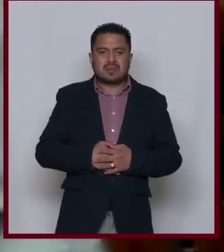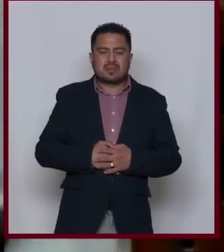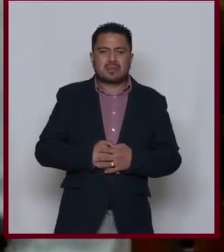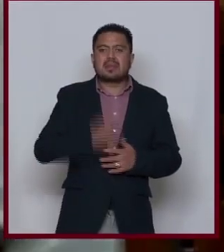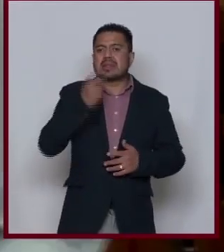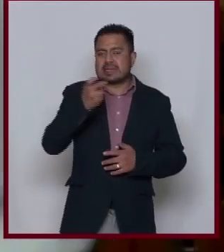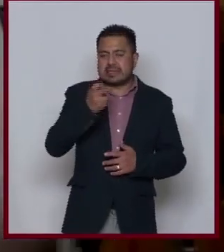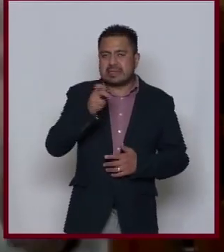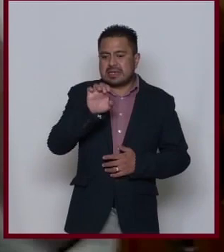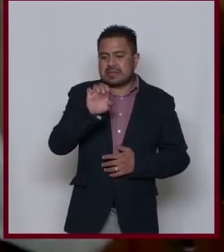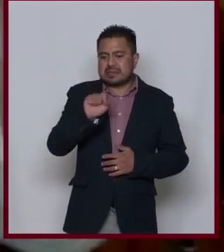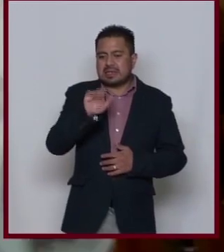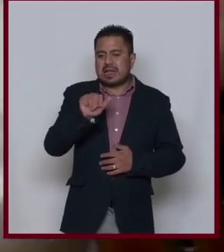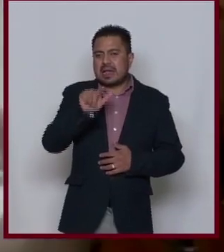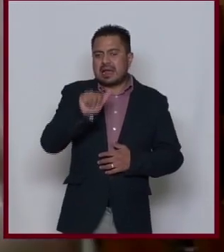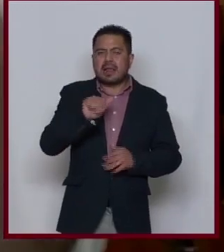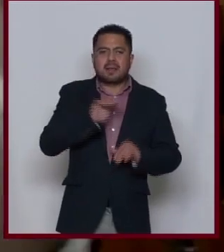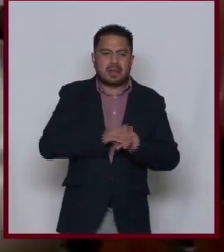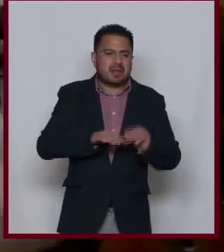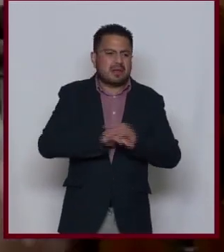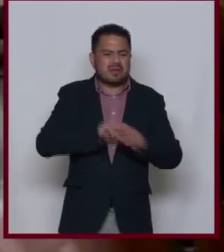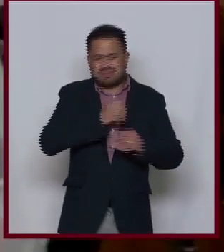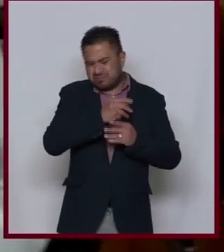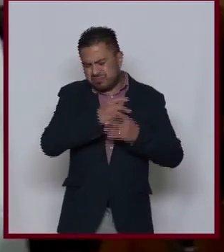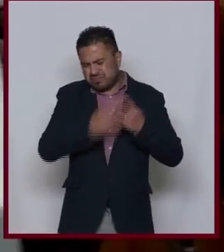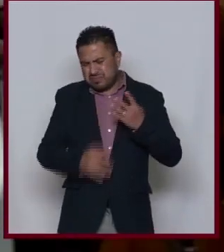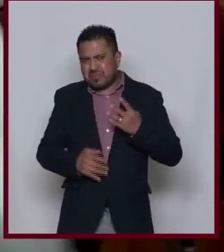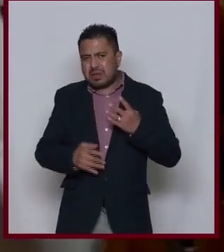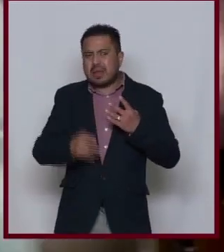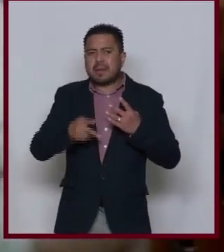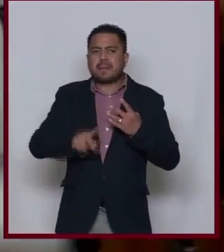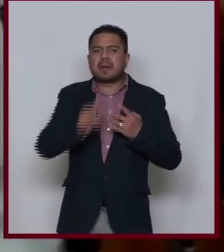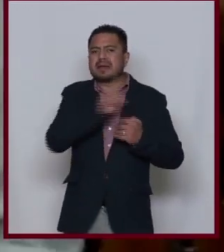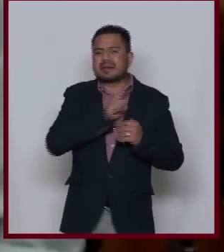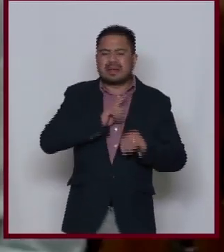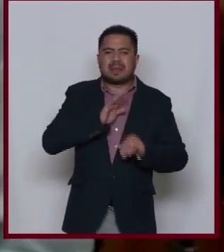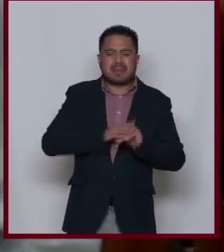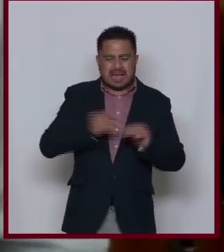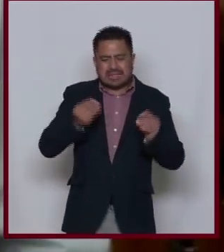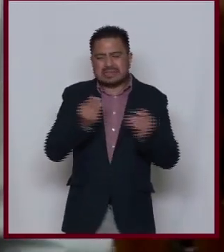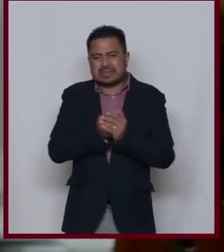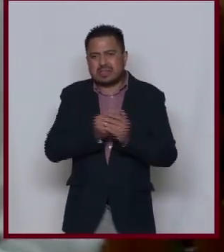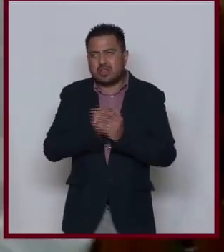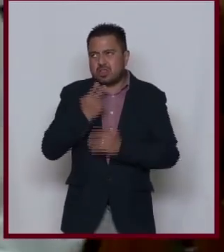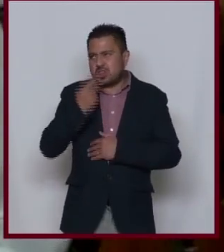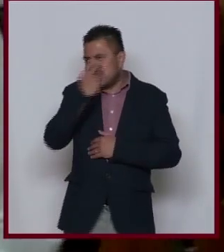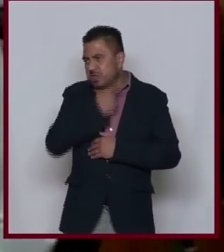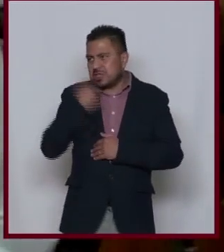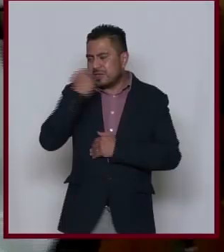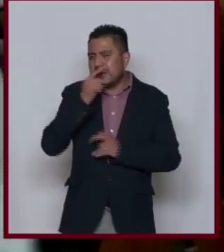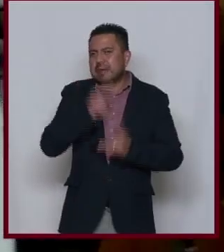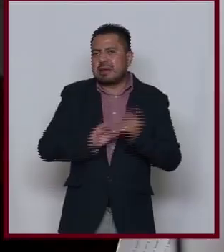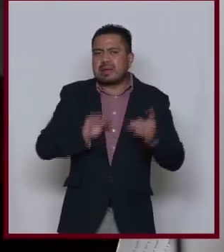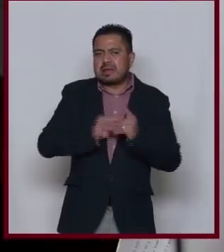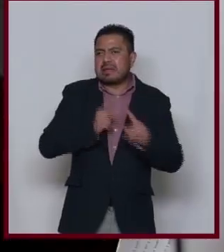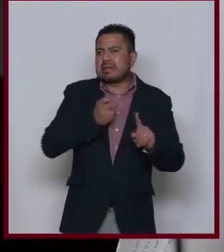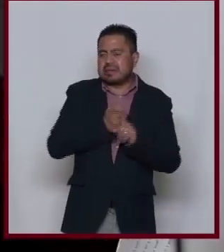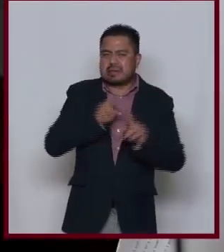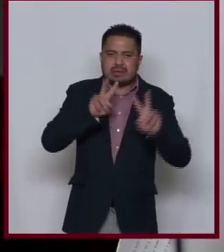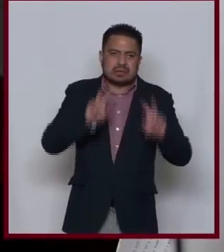Eso es una escala, básicamente. Hay muchos tipos de escalas, pero tendríamos que dar una clase de 2 horas para hablar de las escalas.